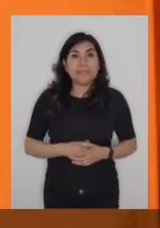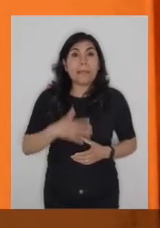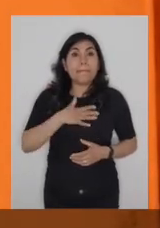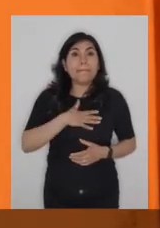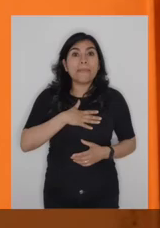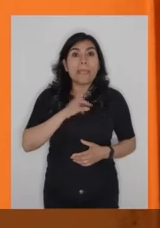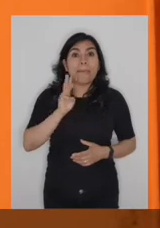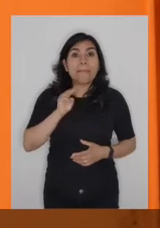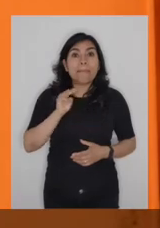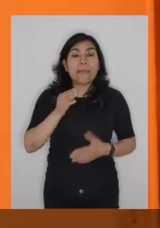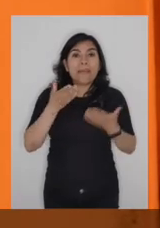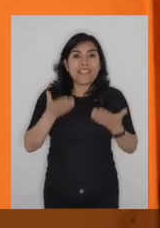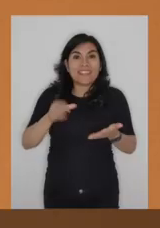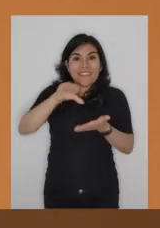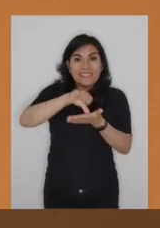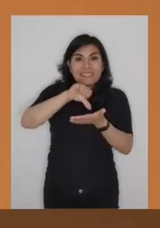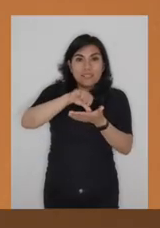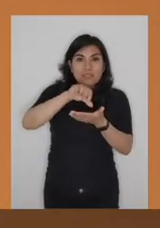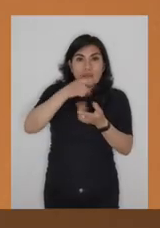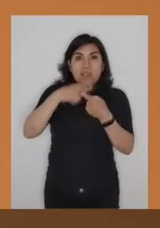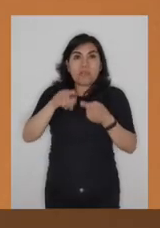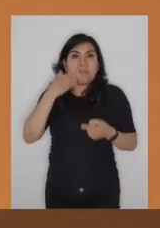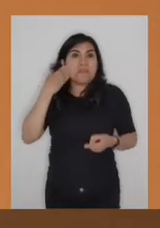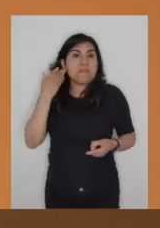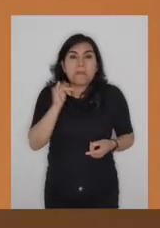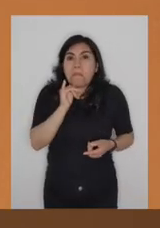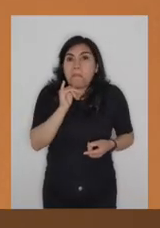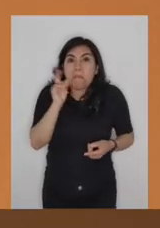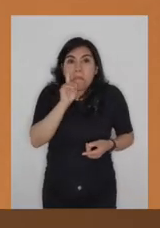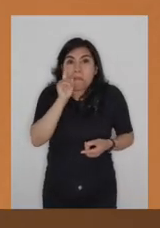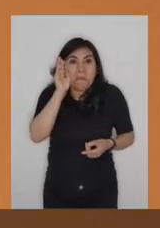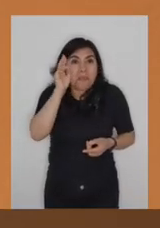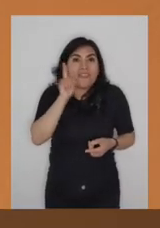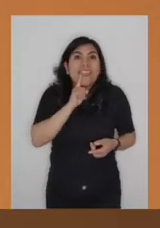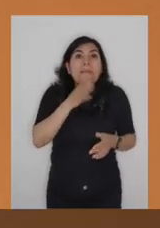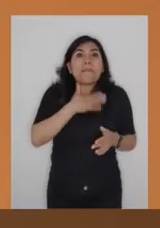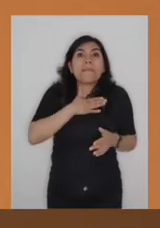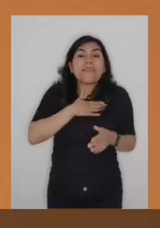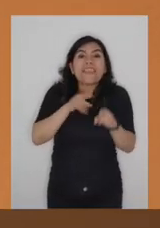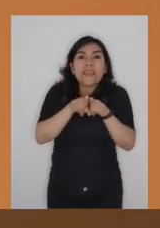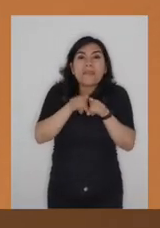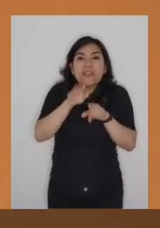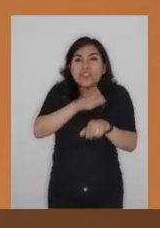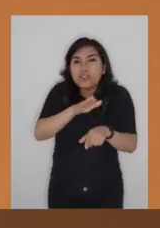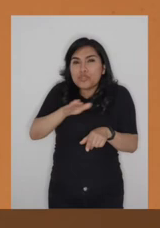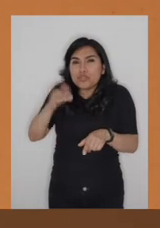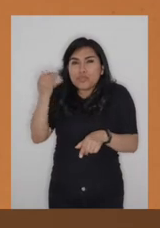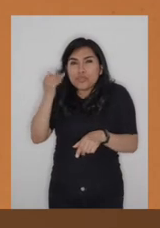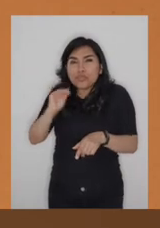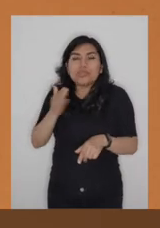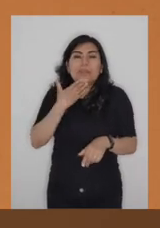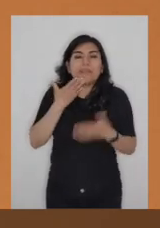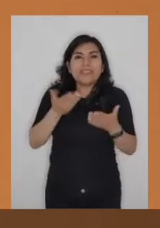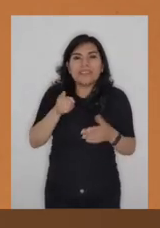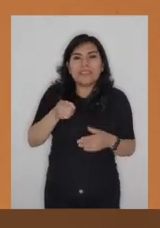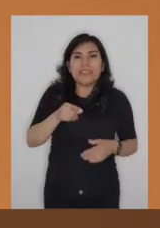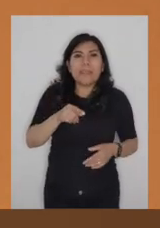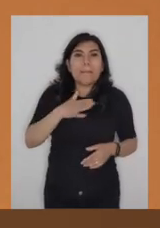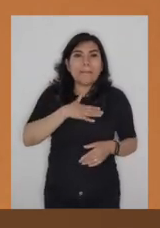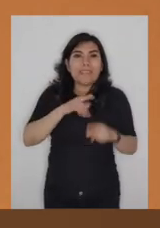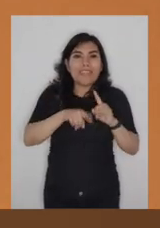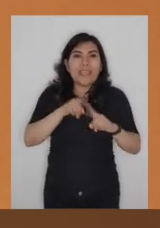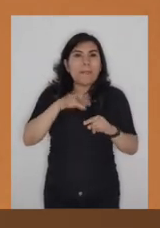Mi mamá, el que está en el centro. La otra de blanco, no sé quién será. Y mis hermanos chiquititos, chicos, están ahí también. Mi hermana es la